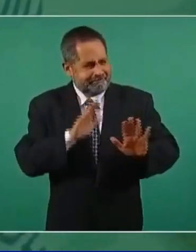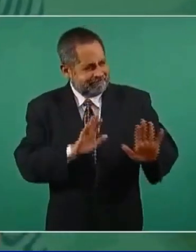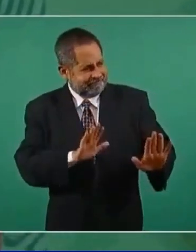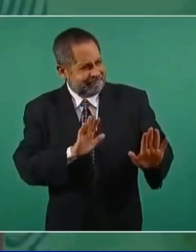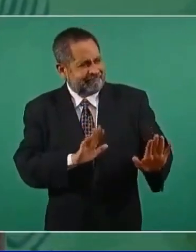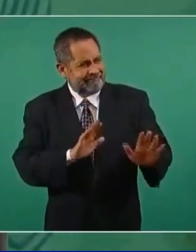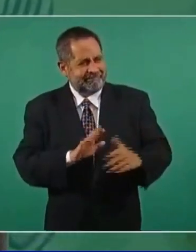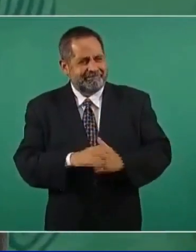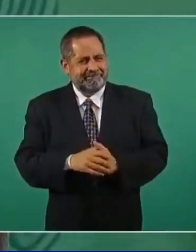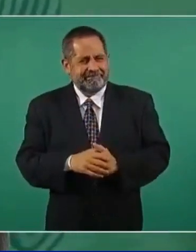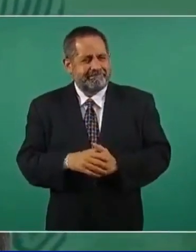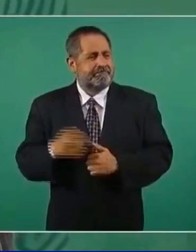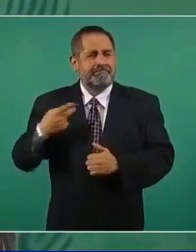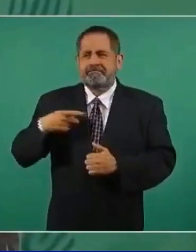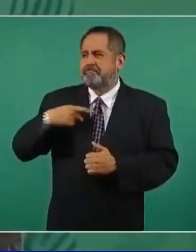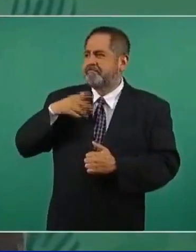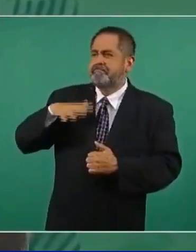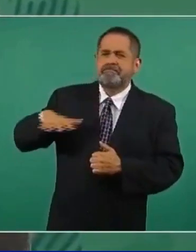El pueblo